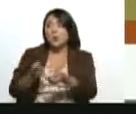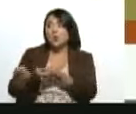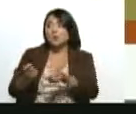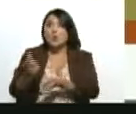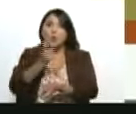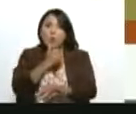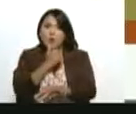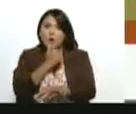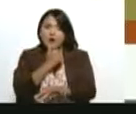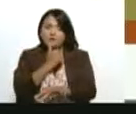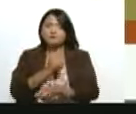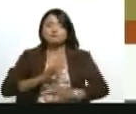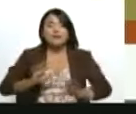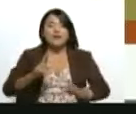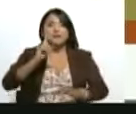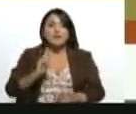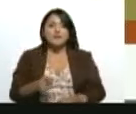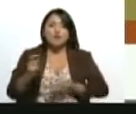estamos haciendo.